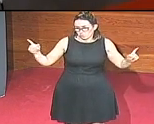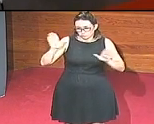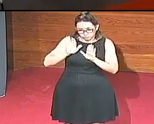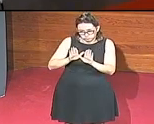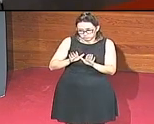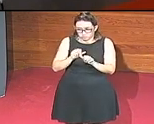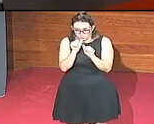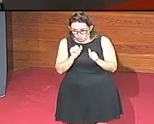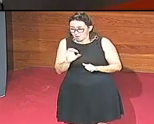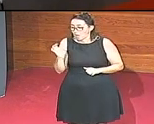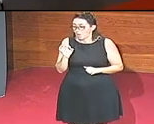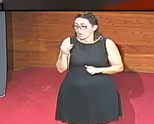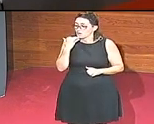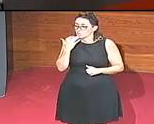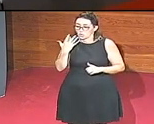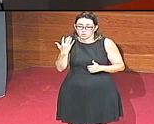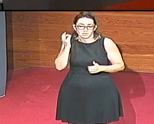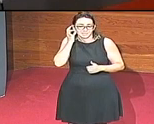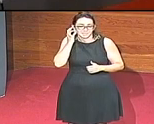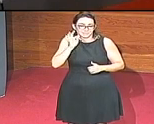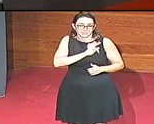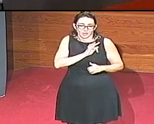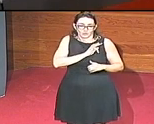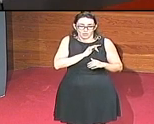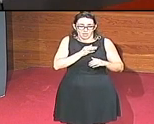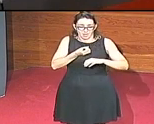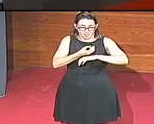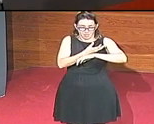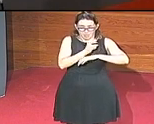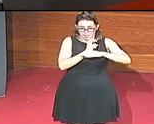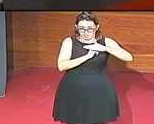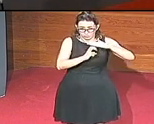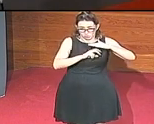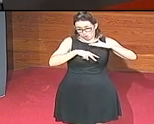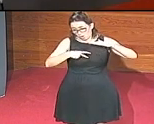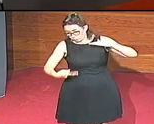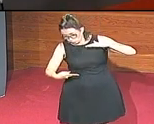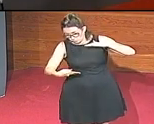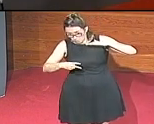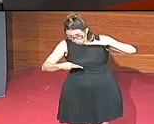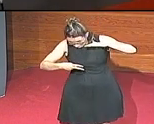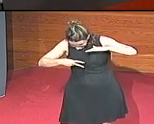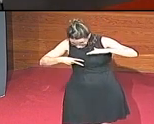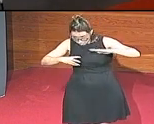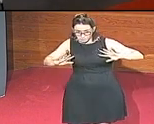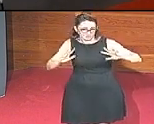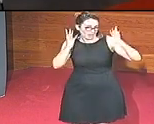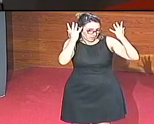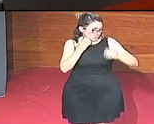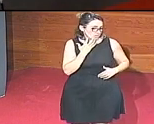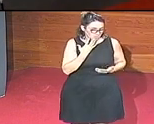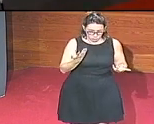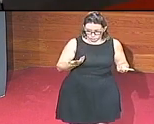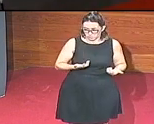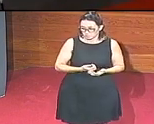accidente en el metro que se ha caído una señora y se ha metido debajo de del andén y se ha salvado cosas más del día